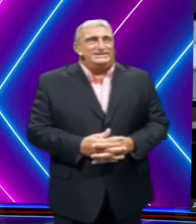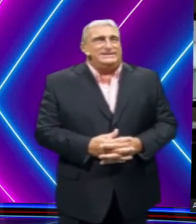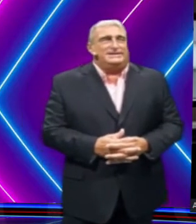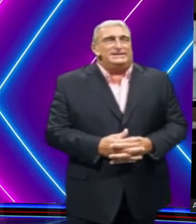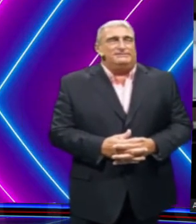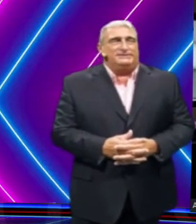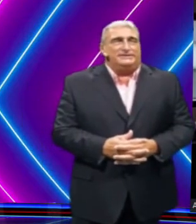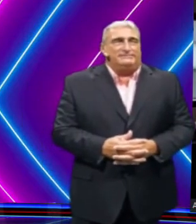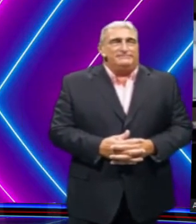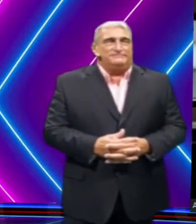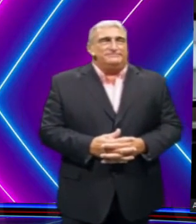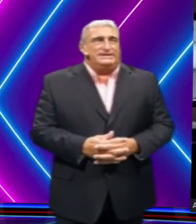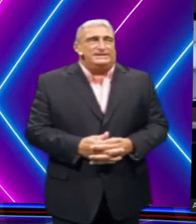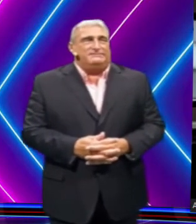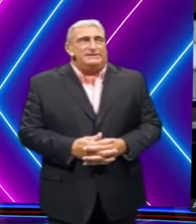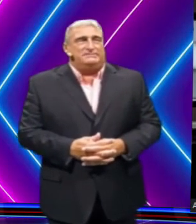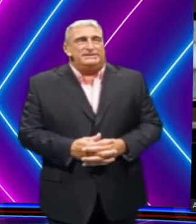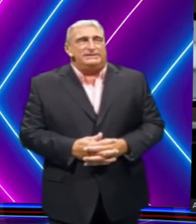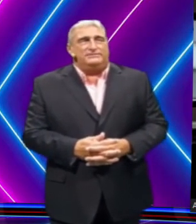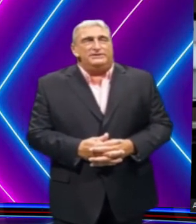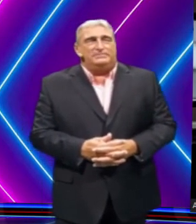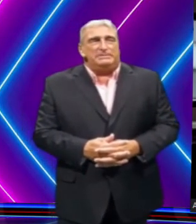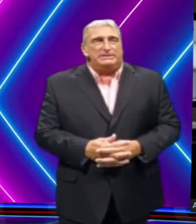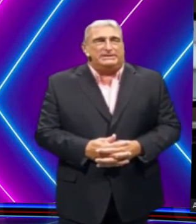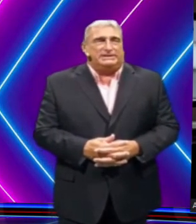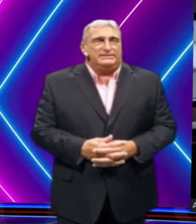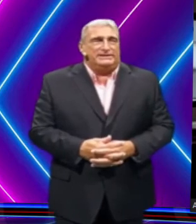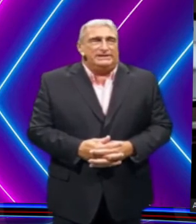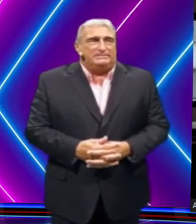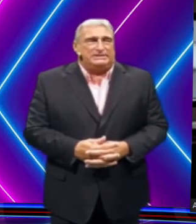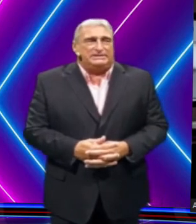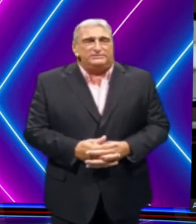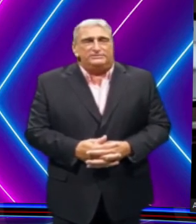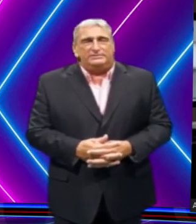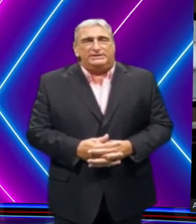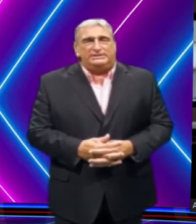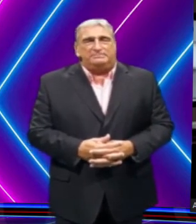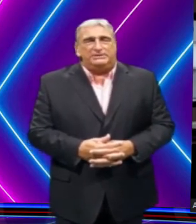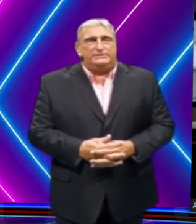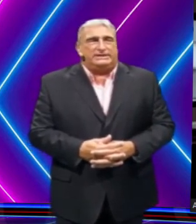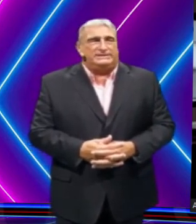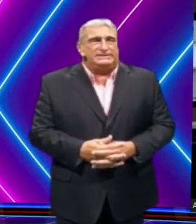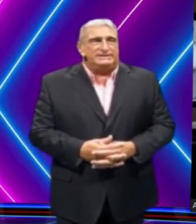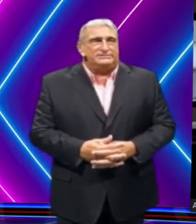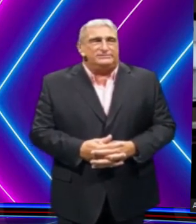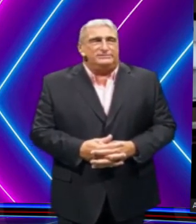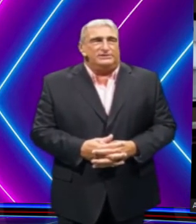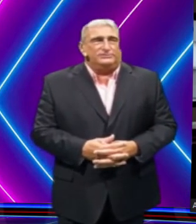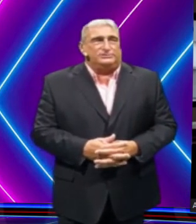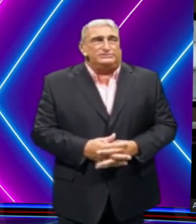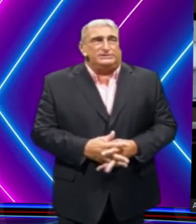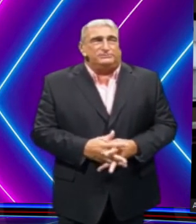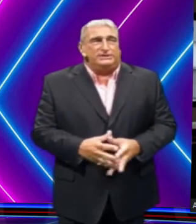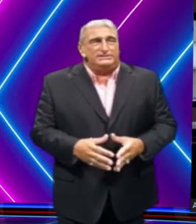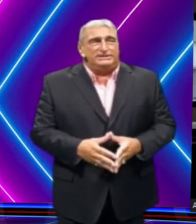Sí, es ¿Qué terrible. quiere? Terrible, realmente no. No, pero aparte, Antonio, a ver, periodistas que dicen que son, no